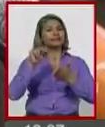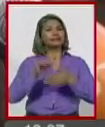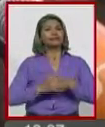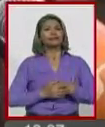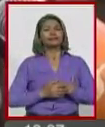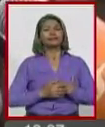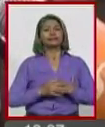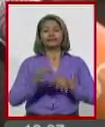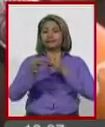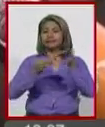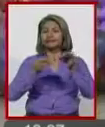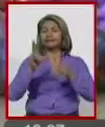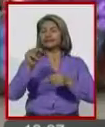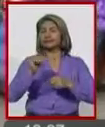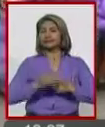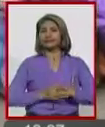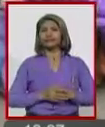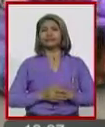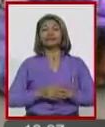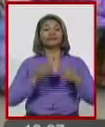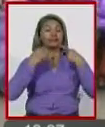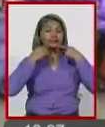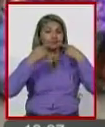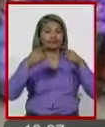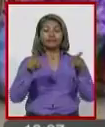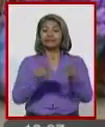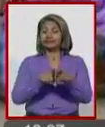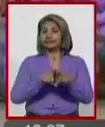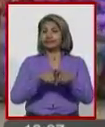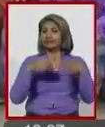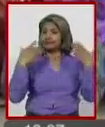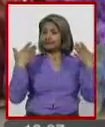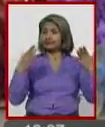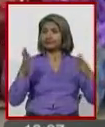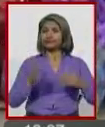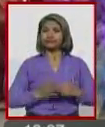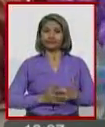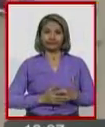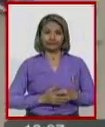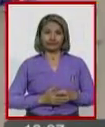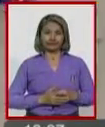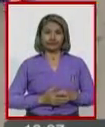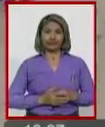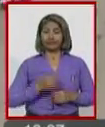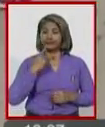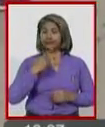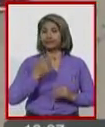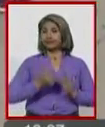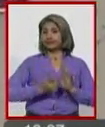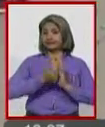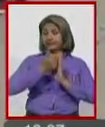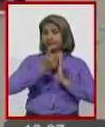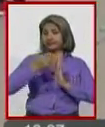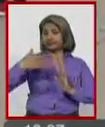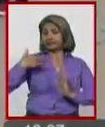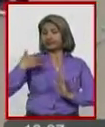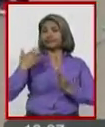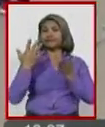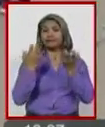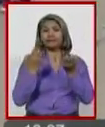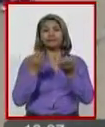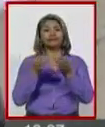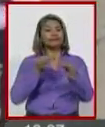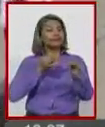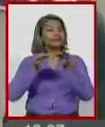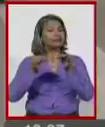estamos pidiendo la socialización. Se ha pronunciado, tal vez ya es Ahí se nota, el alto se está haciendo sentir. Queremos